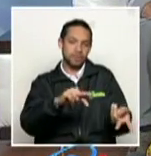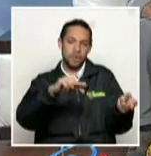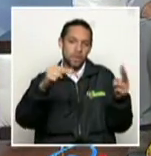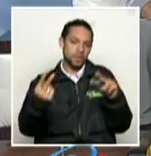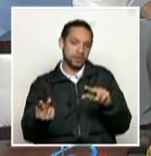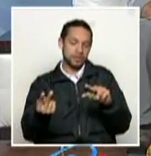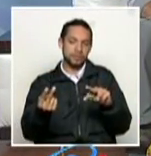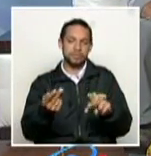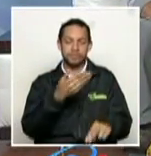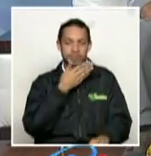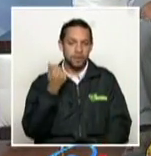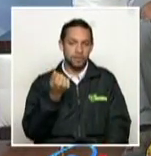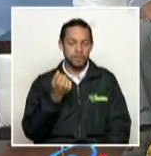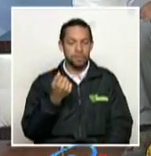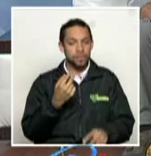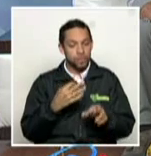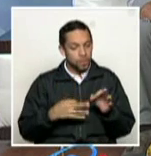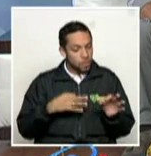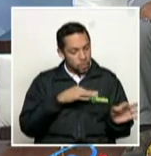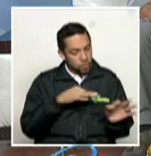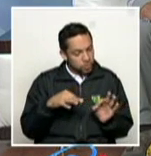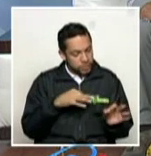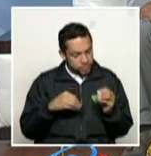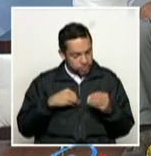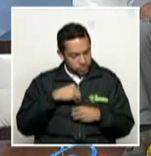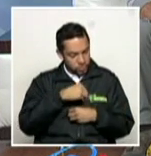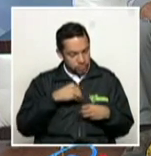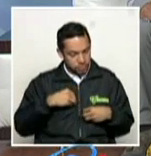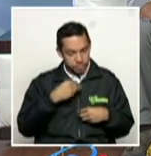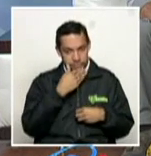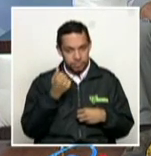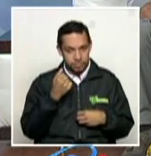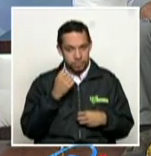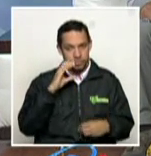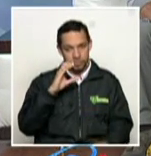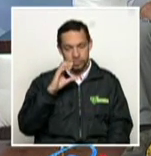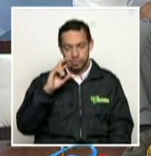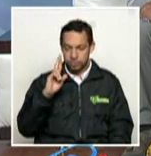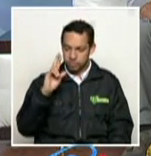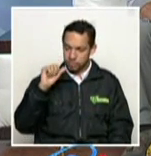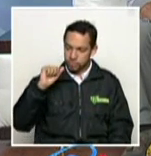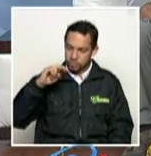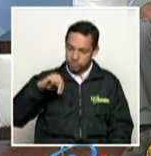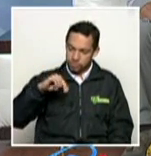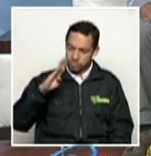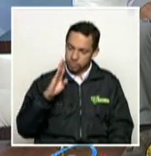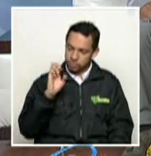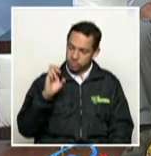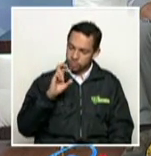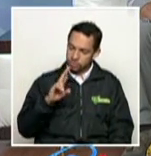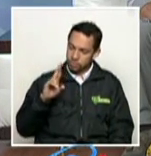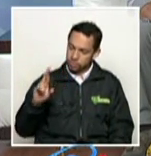claro. Si preventivamente una persona puede estar tomando el jugo de cranberry y en vez de eso,